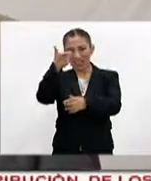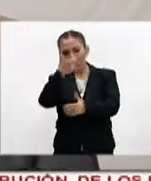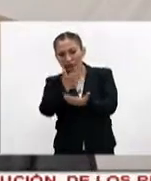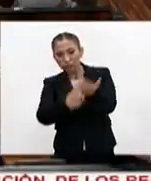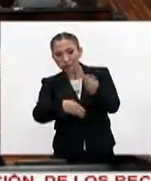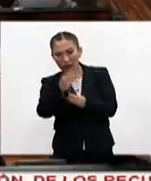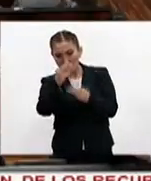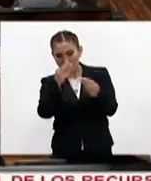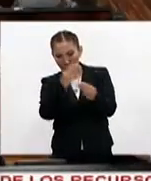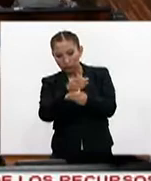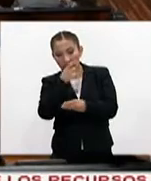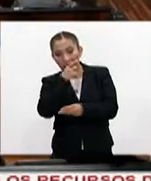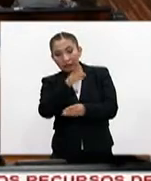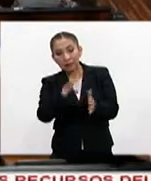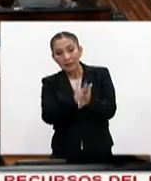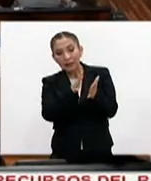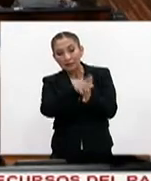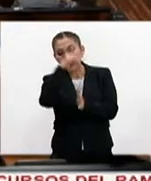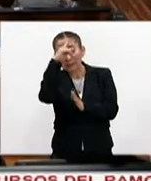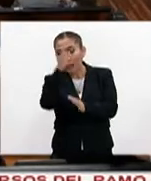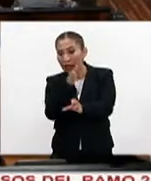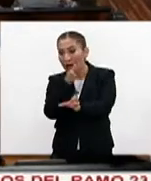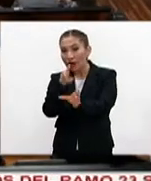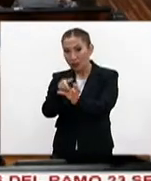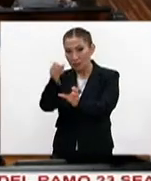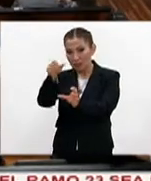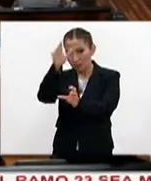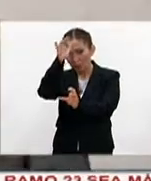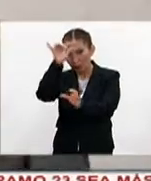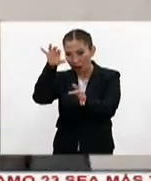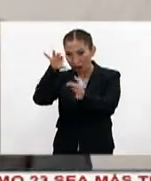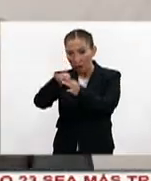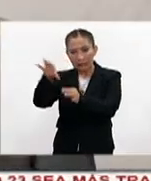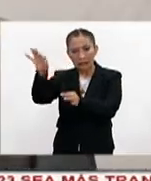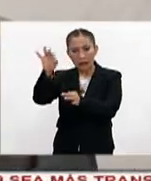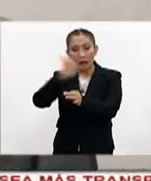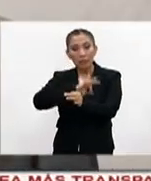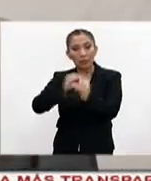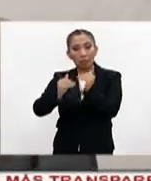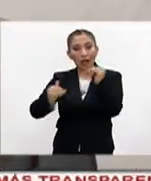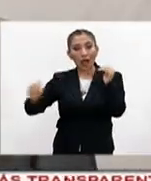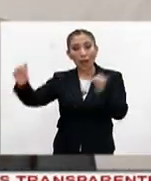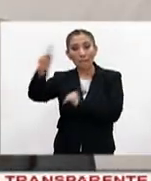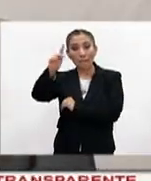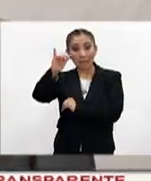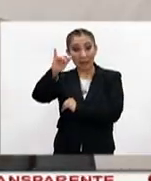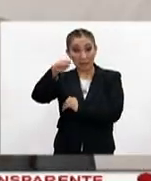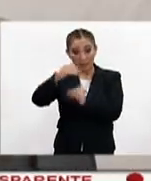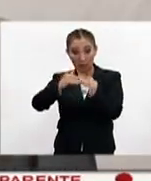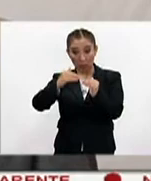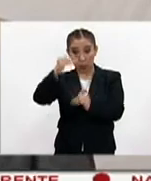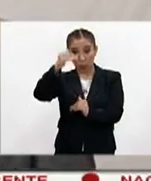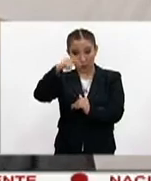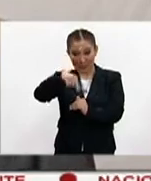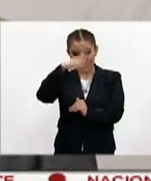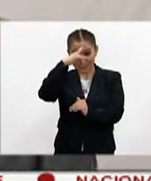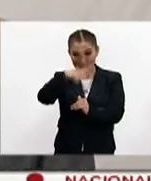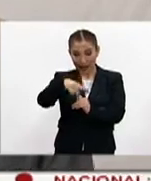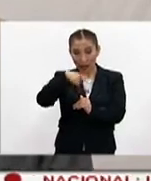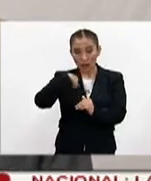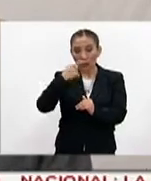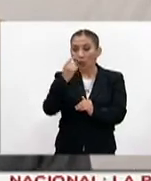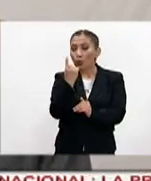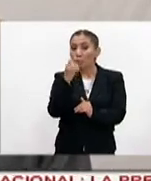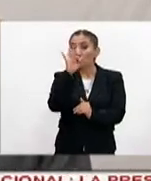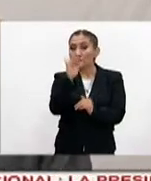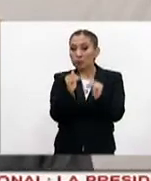económica del mundo, la participación de México en este acuerdo podría elevar el Producto Interno Bruto de este país en